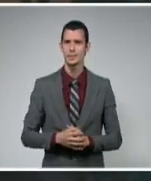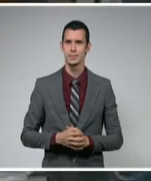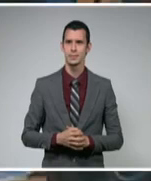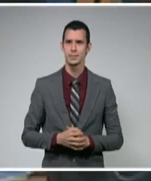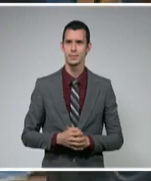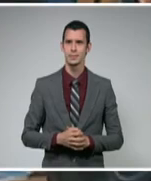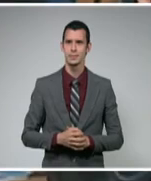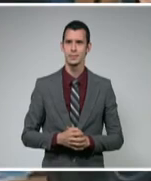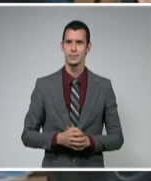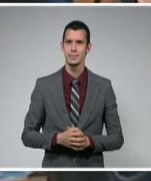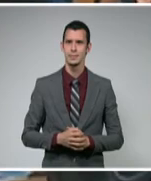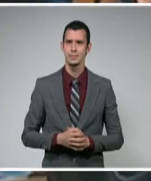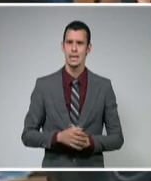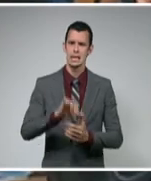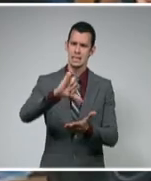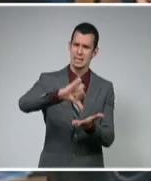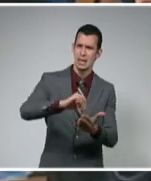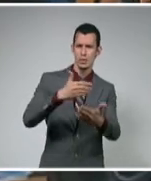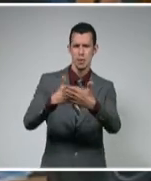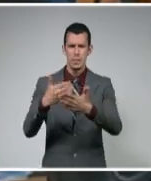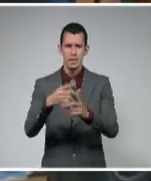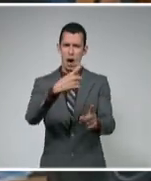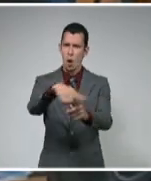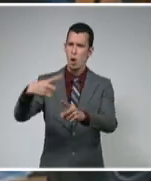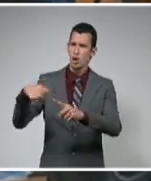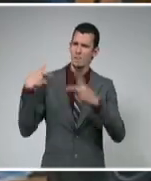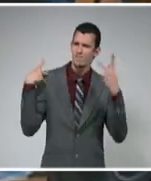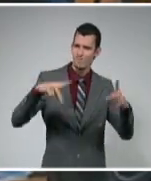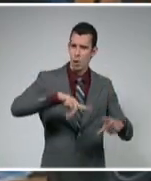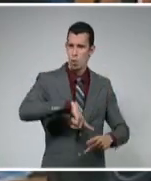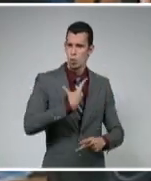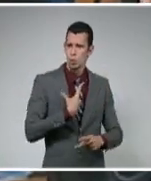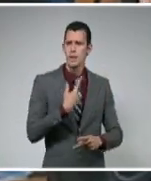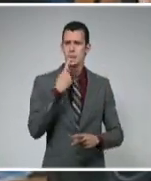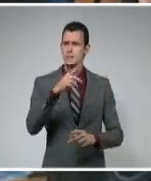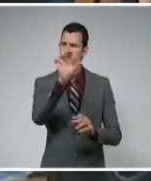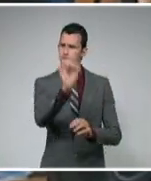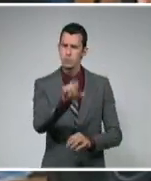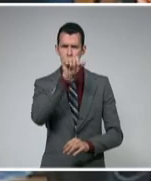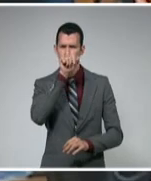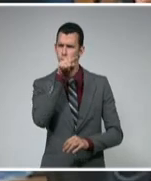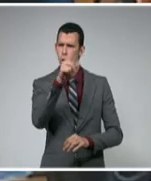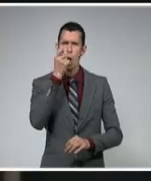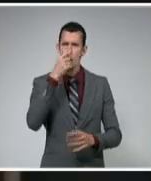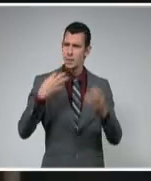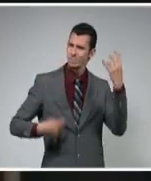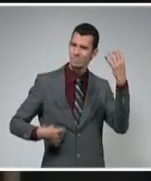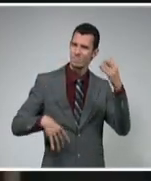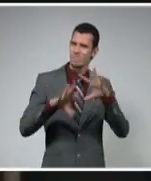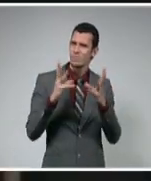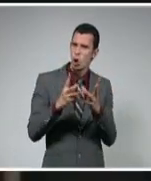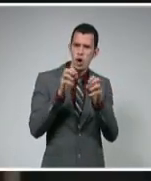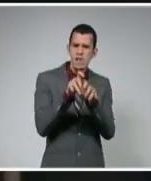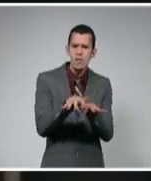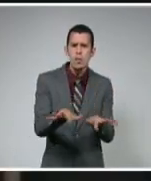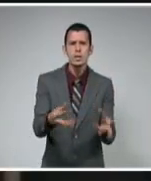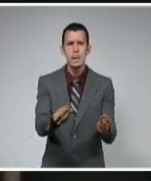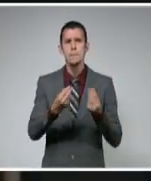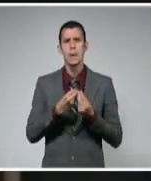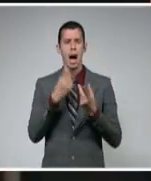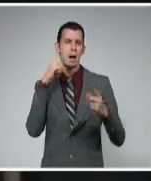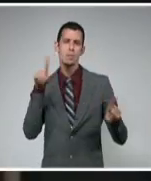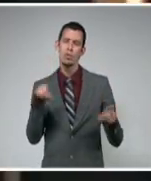lo catalogaron como una de las figuras más destacadas e influyentes de la música del siglo XX y uno de los compositores más prolíficos en el